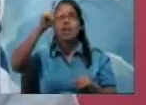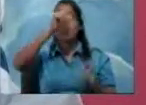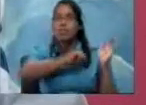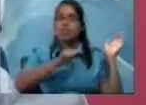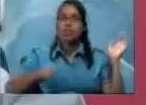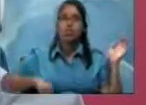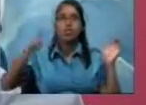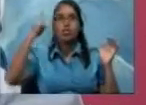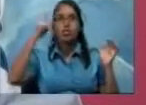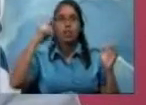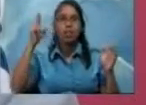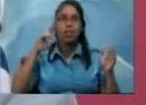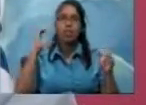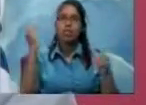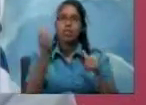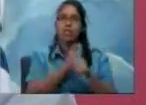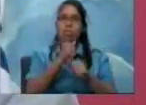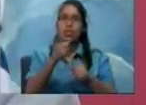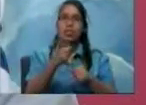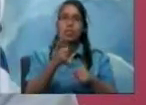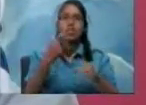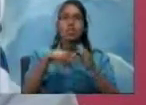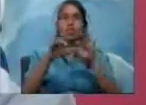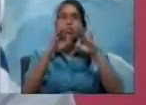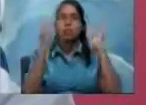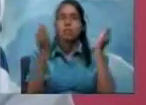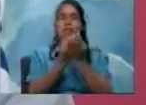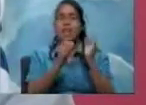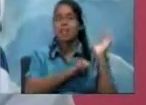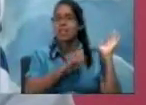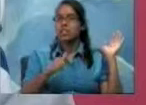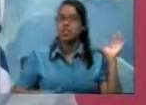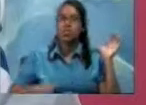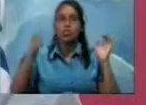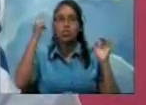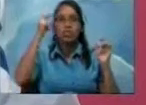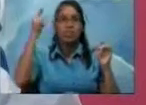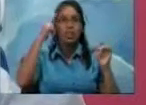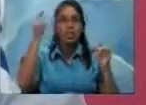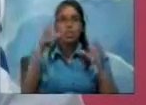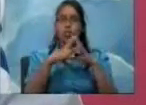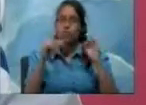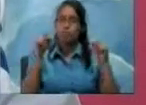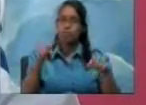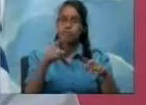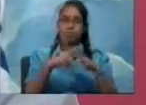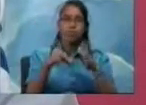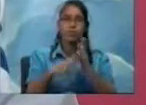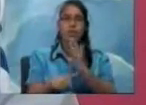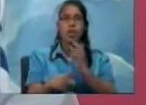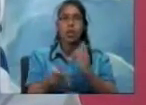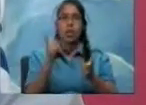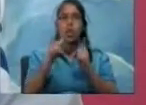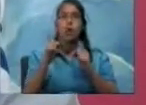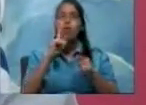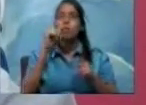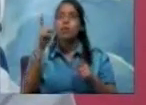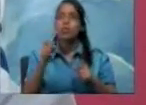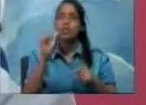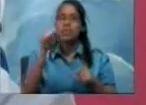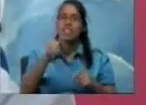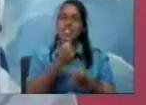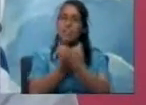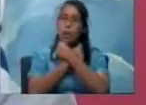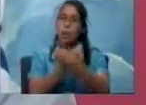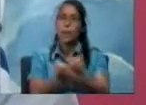encuentra un empleo para cómo sustentar su familia el señor sabe todas esas cosas Pero aún a estas el señor pregunta que si le amamos